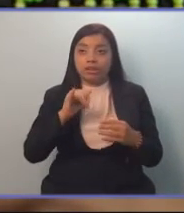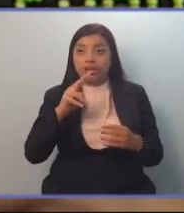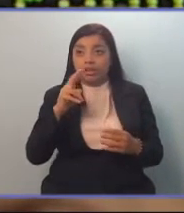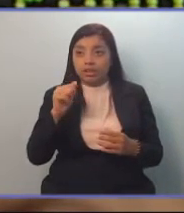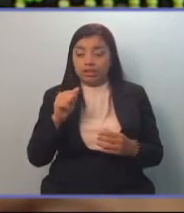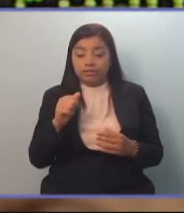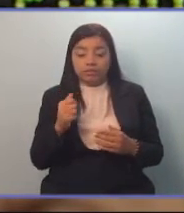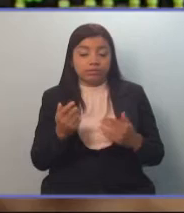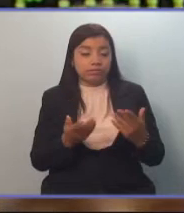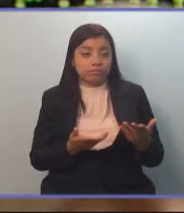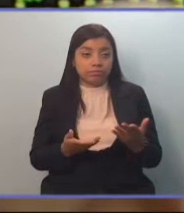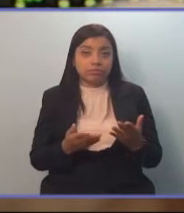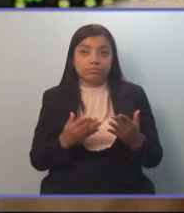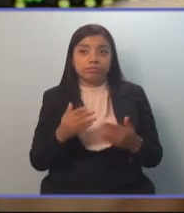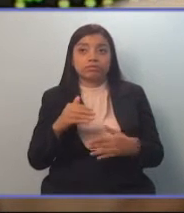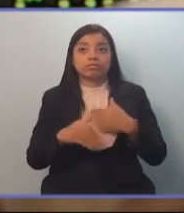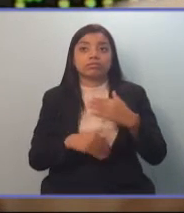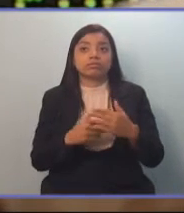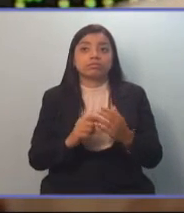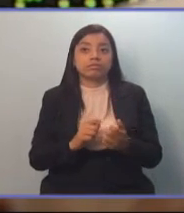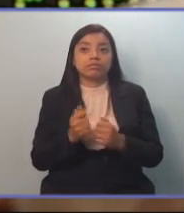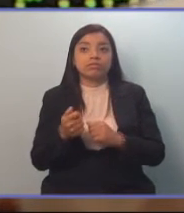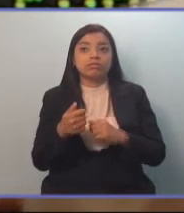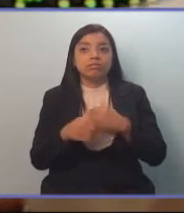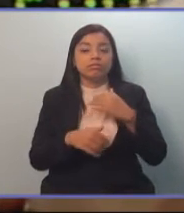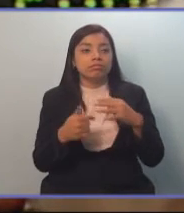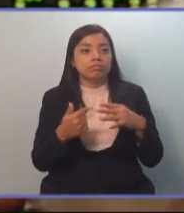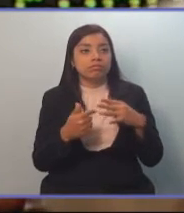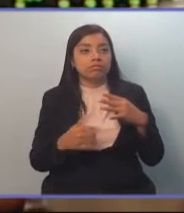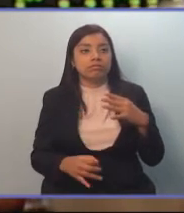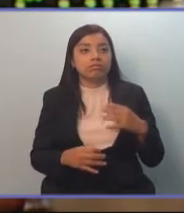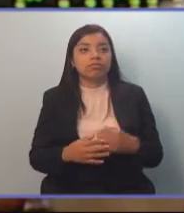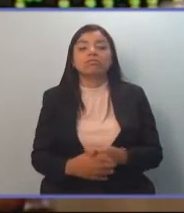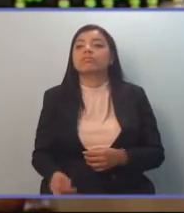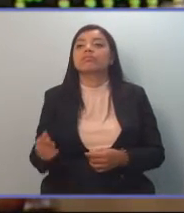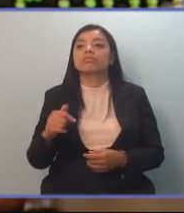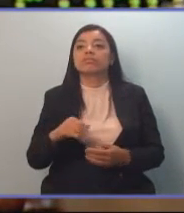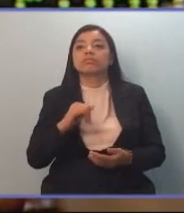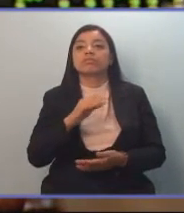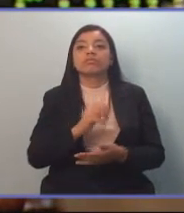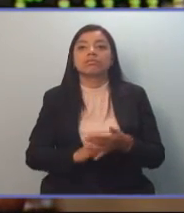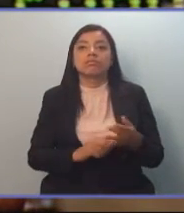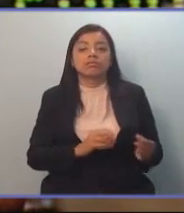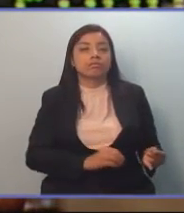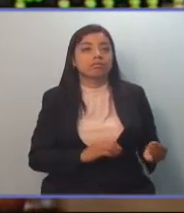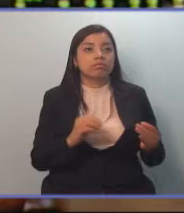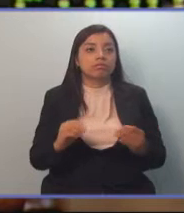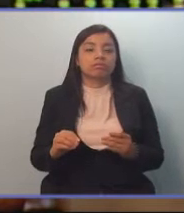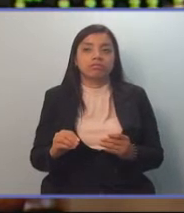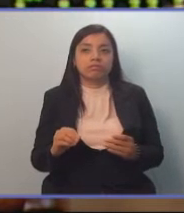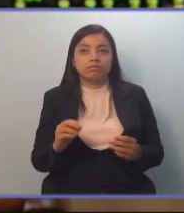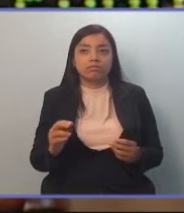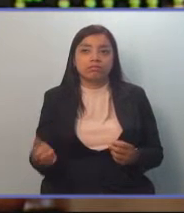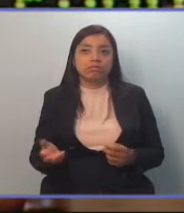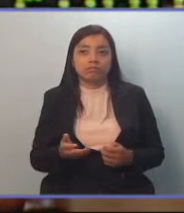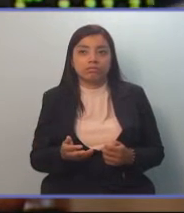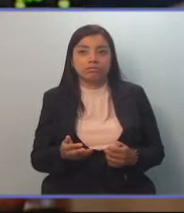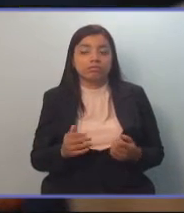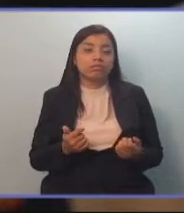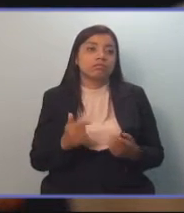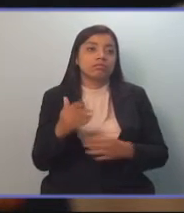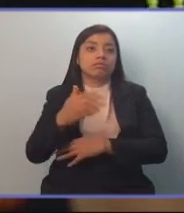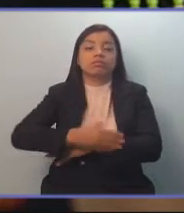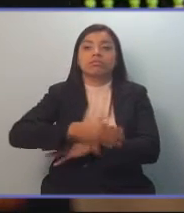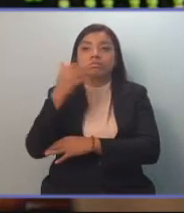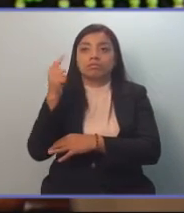de servicios formará parte de la base imponible. Este impuesto será aplicado al momento de ingreso a puertos o